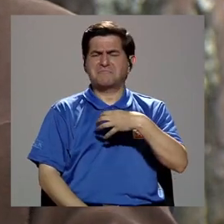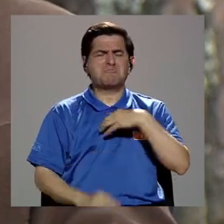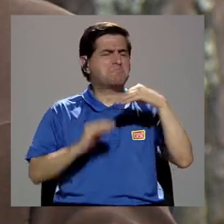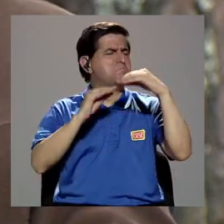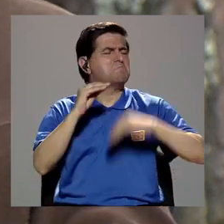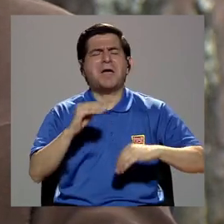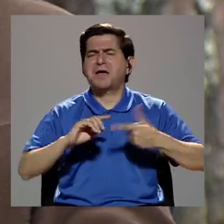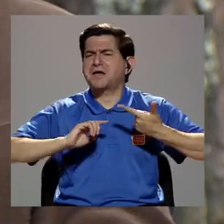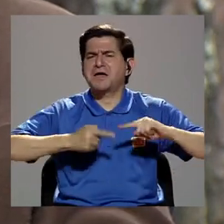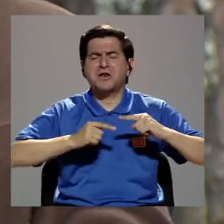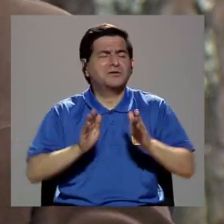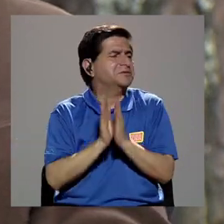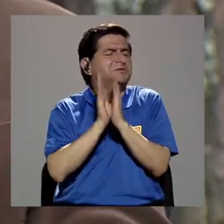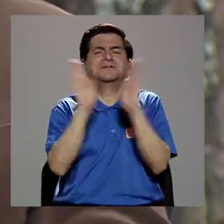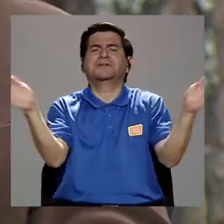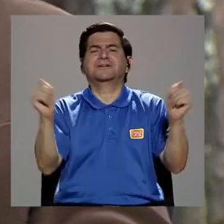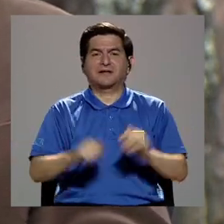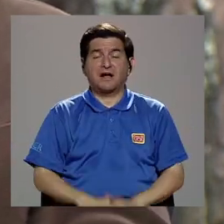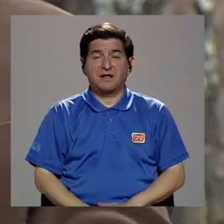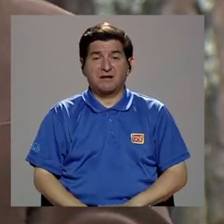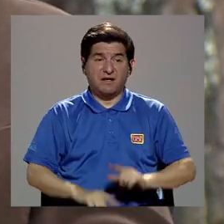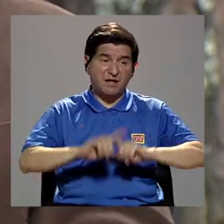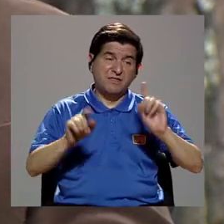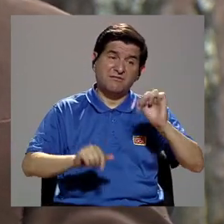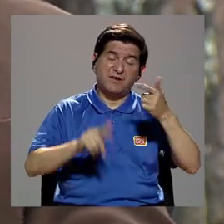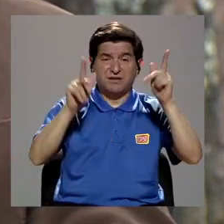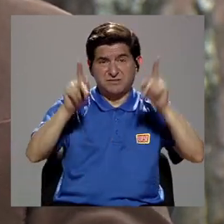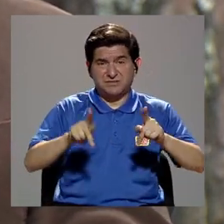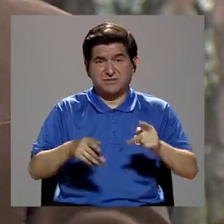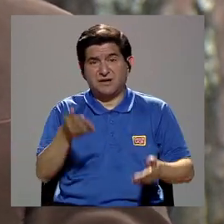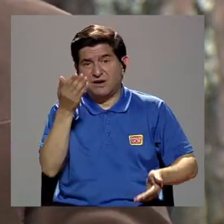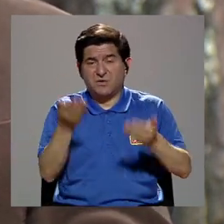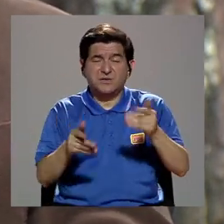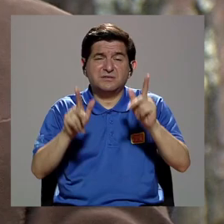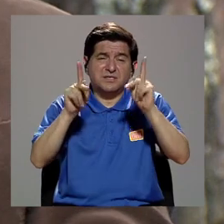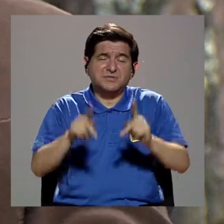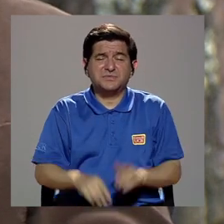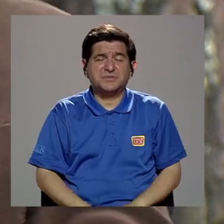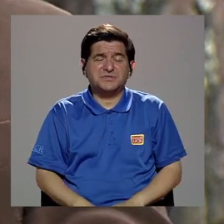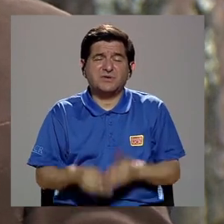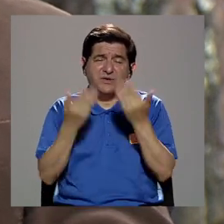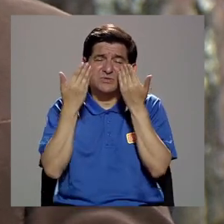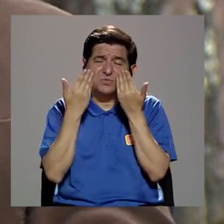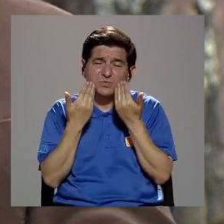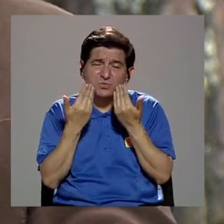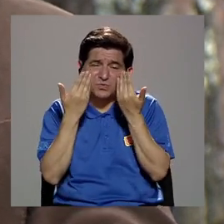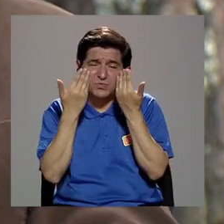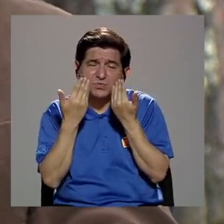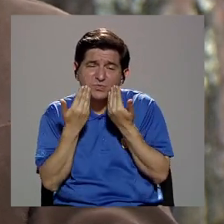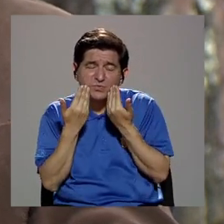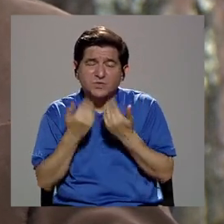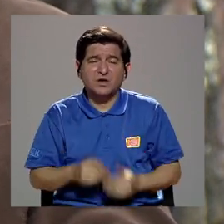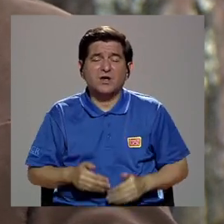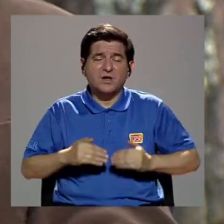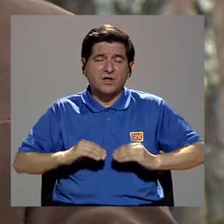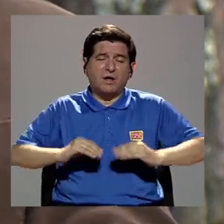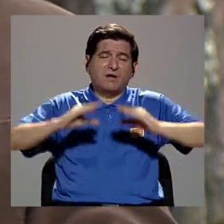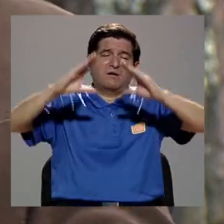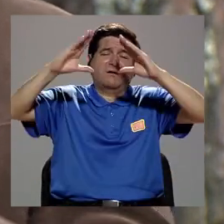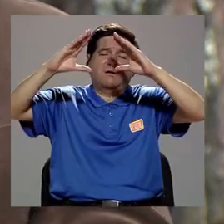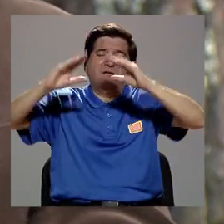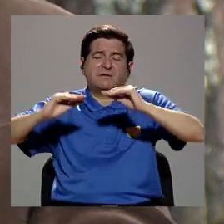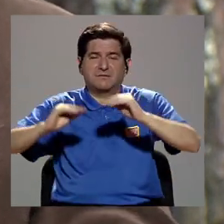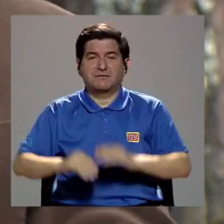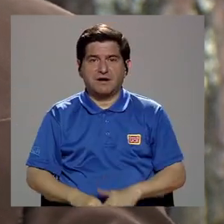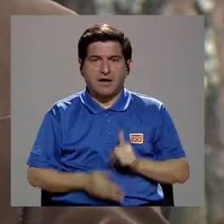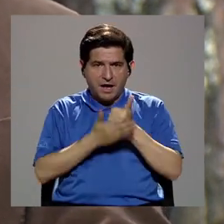de dolores a nivel general que los que no lo hacen o pasan mucho más ahí tristes a lo largo del día.